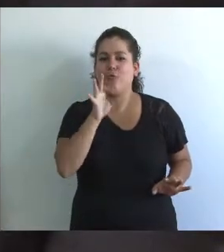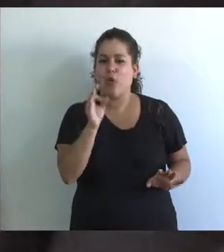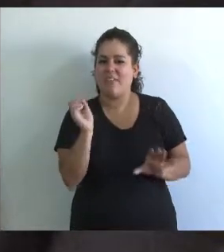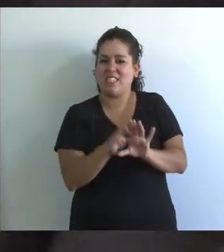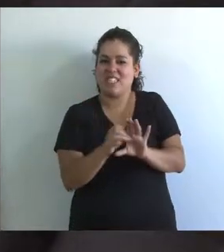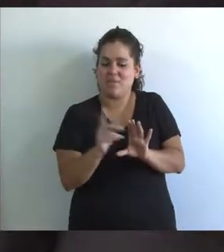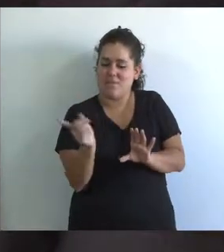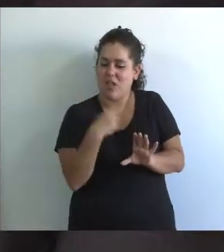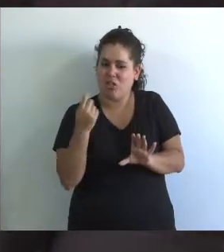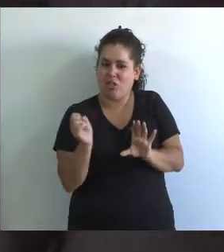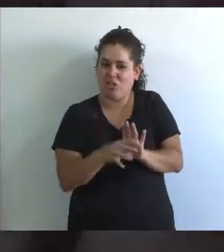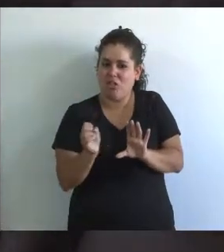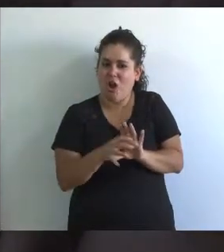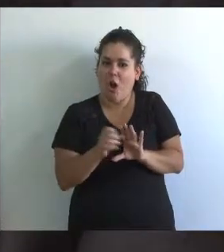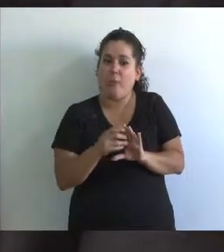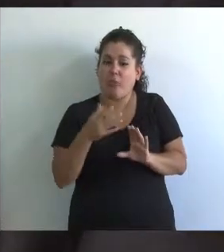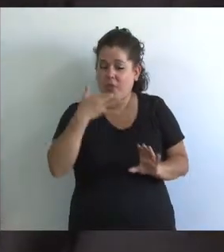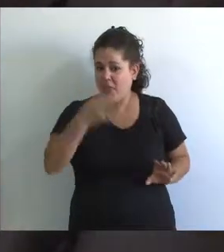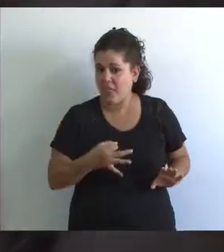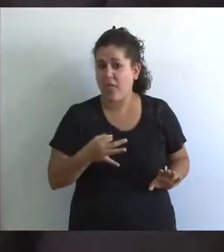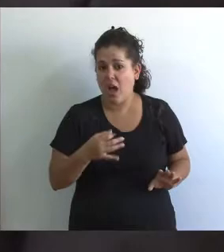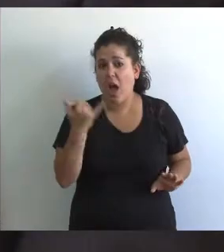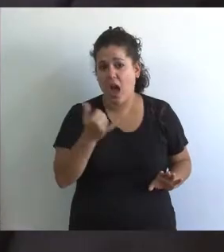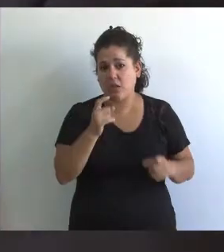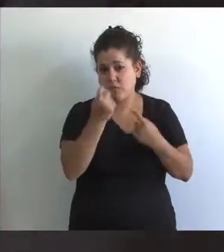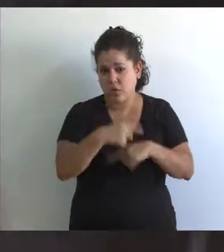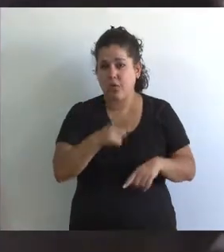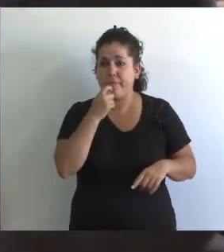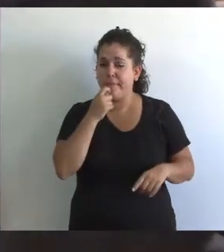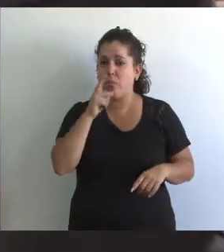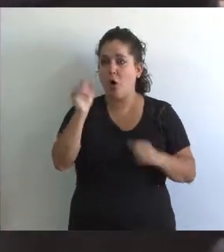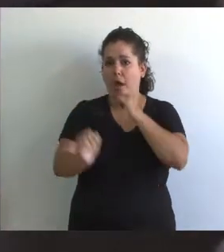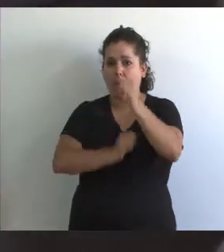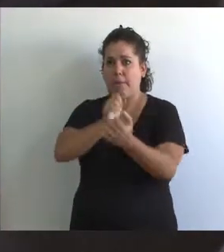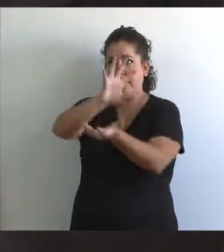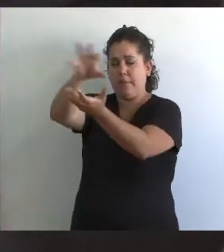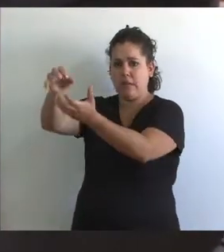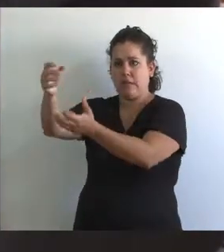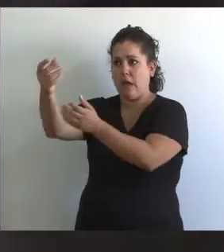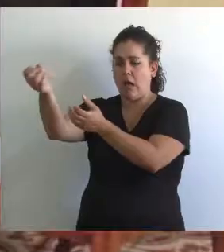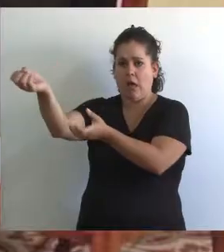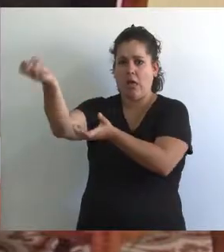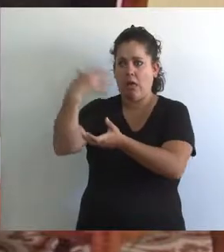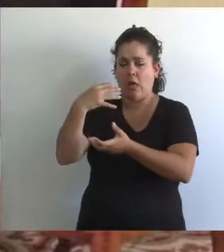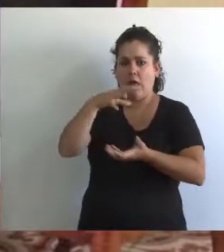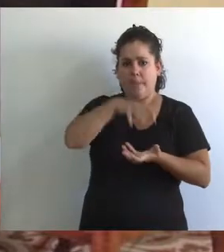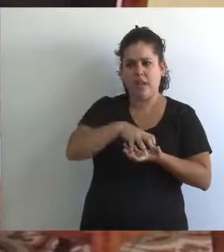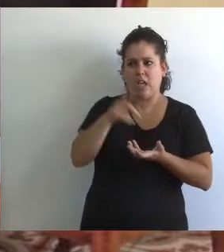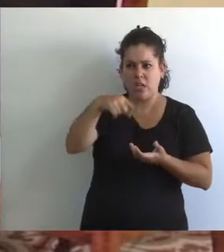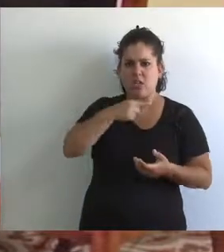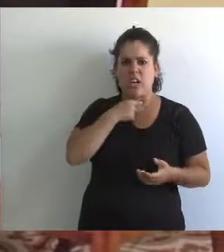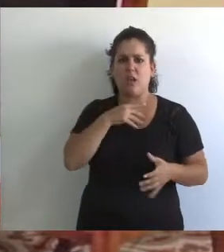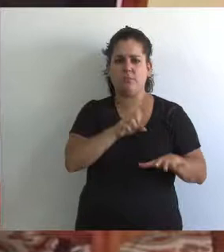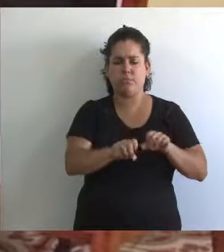que hoy no tenemos, que es todo un concepto. Porque otra cosa es traer a las multinacionales a asociarlas, que vienen a buscar la